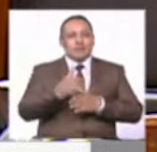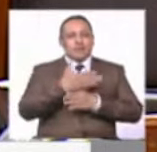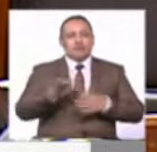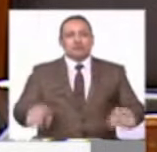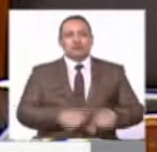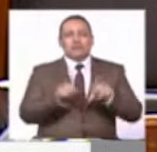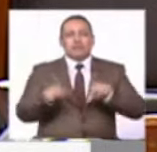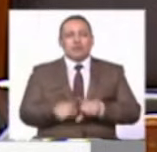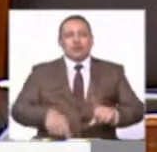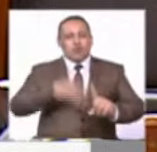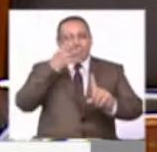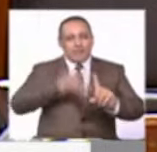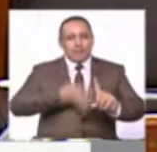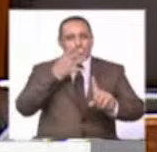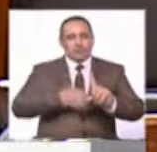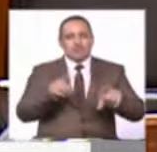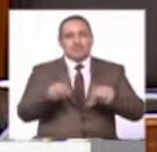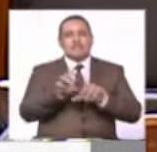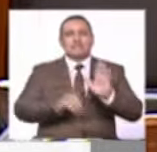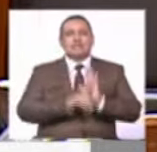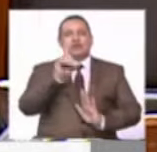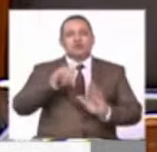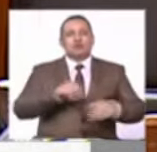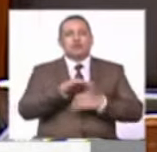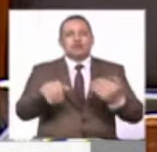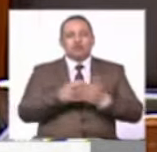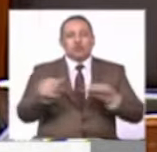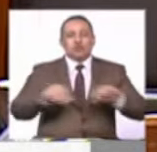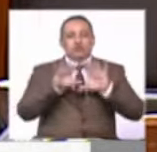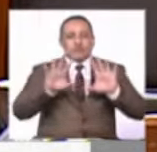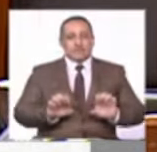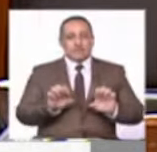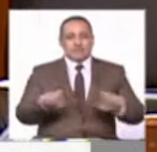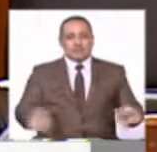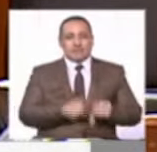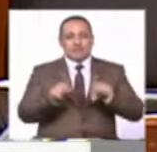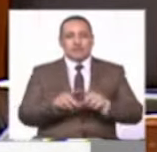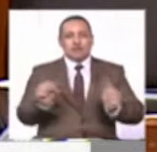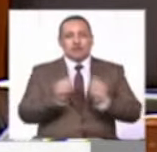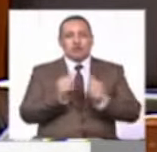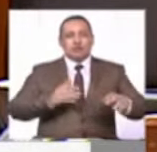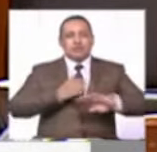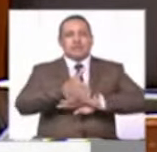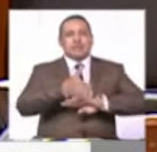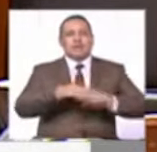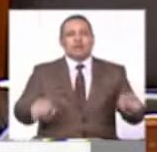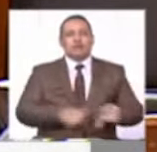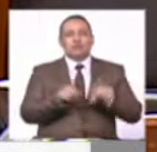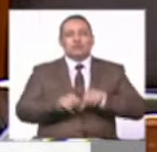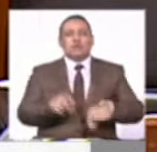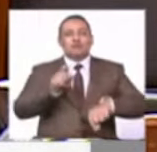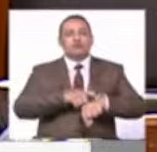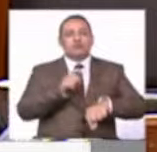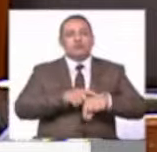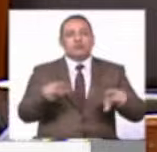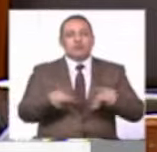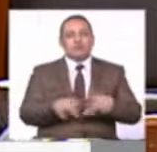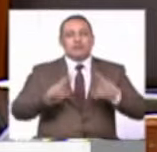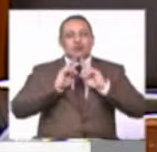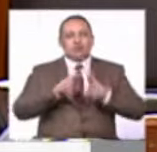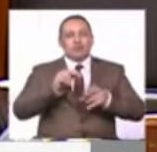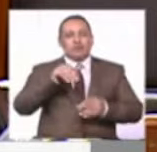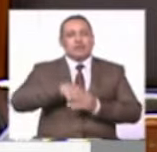en la evaluación y desarrollo de los exámenes para los postulantes que en su momento resultaron